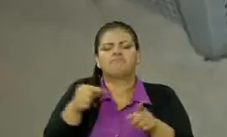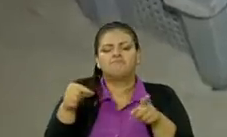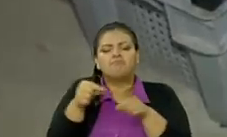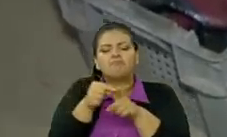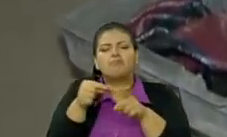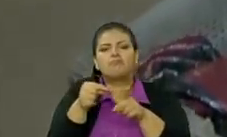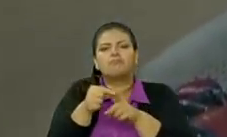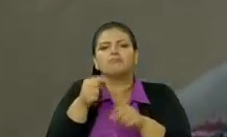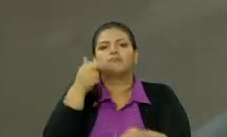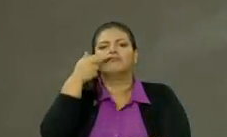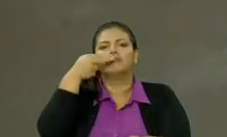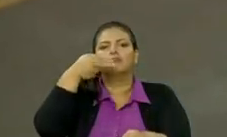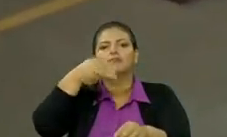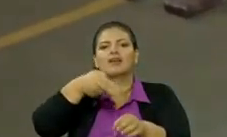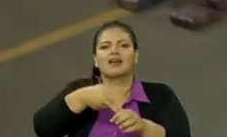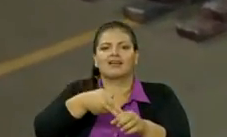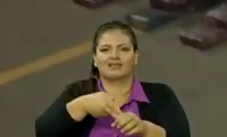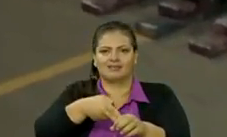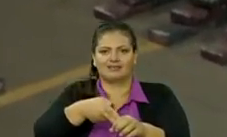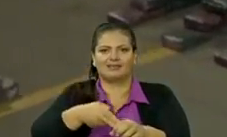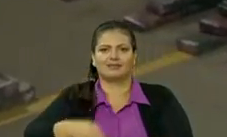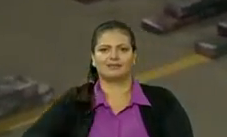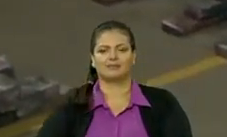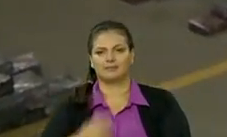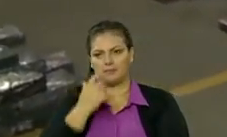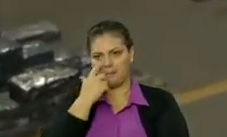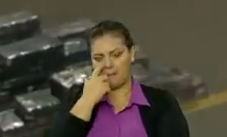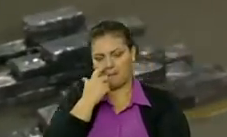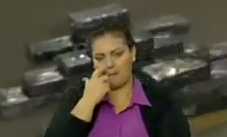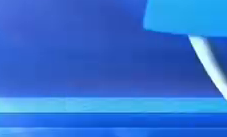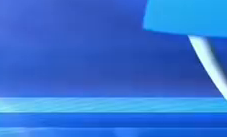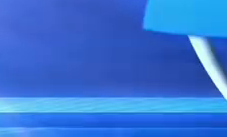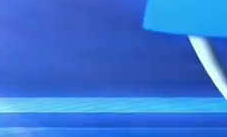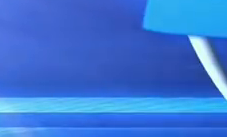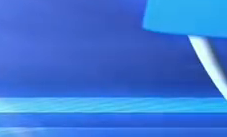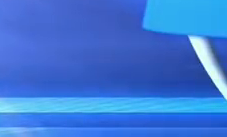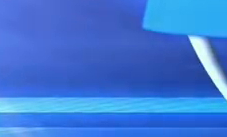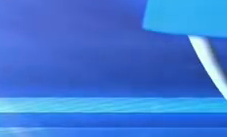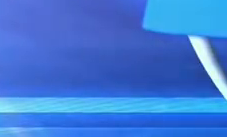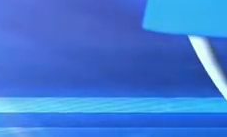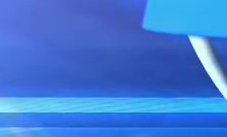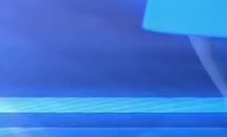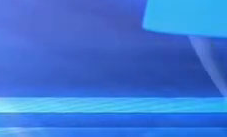dólares. Desde Machala, informó Karina Valdivieso.